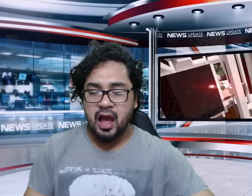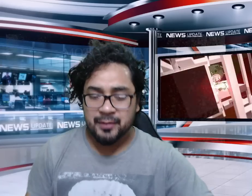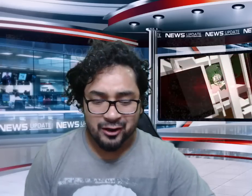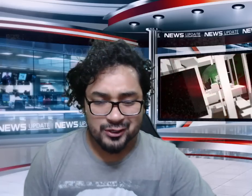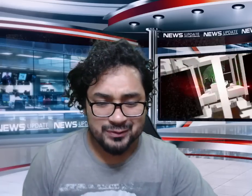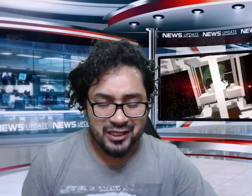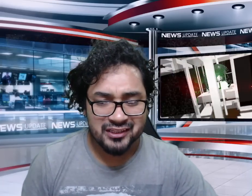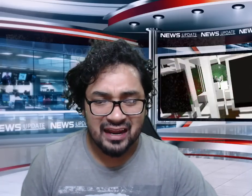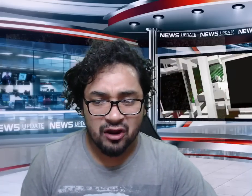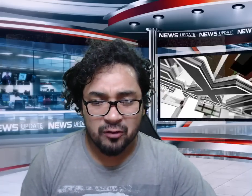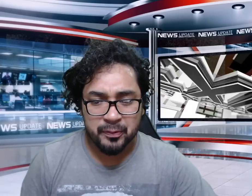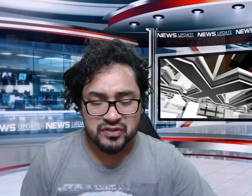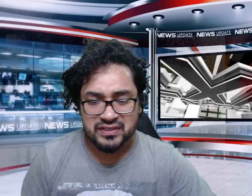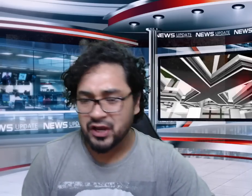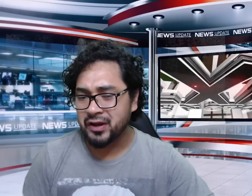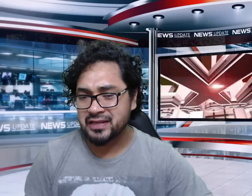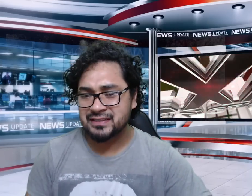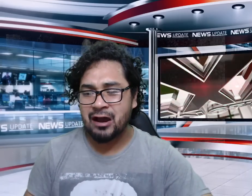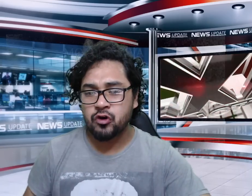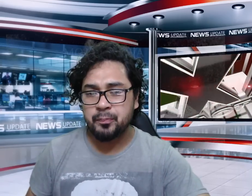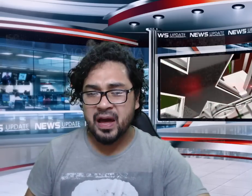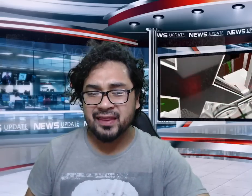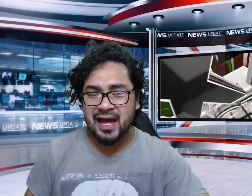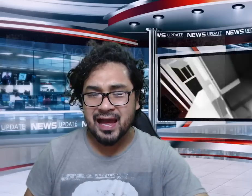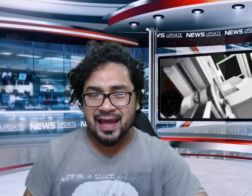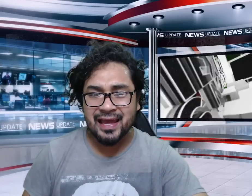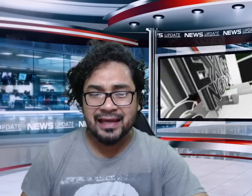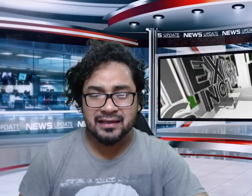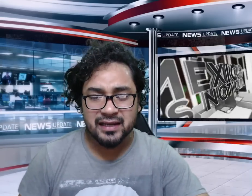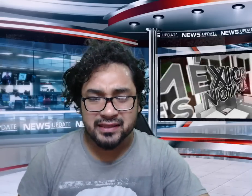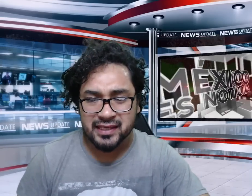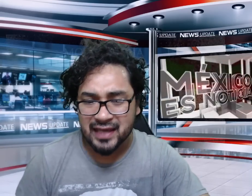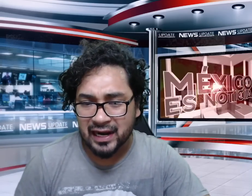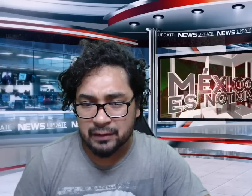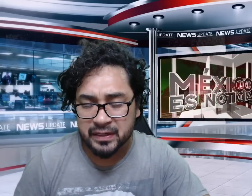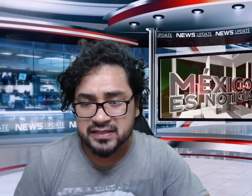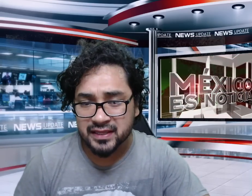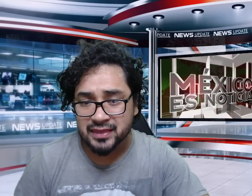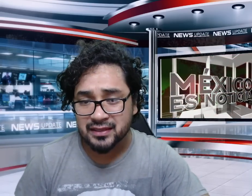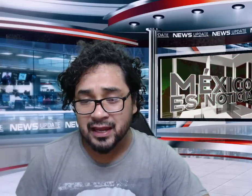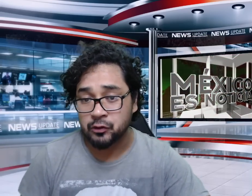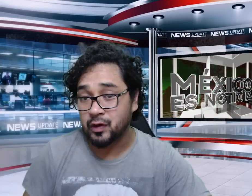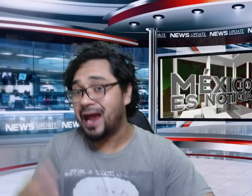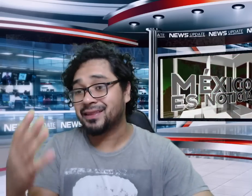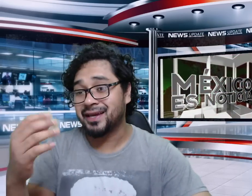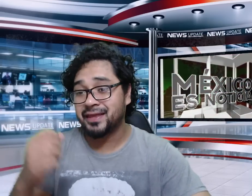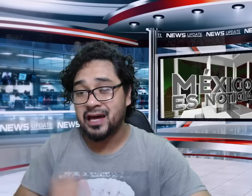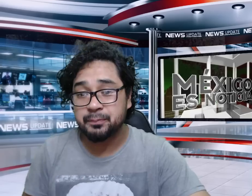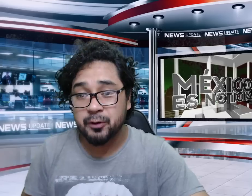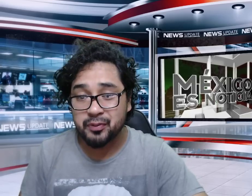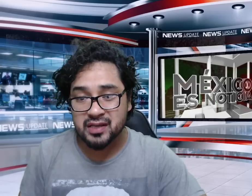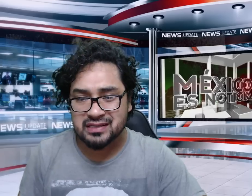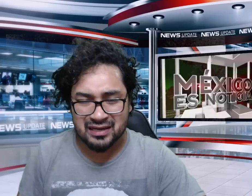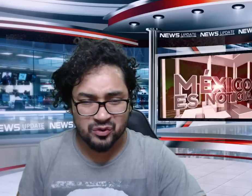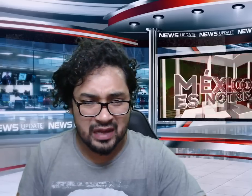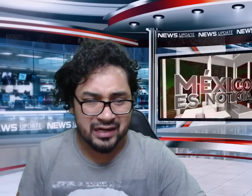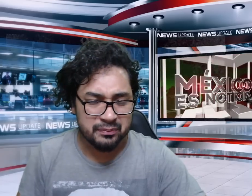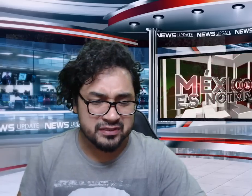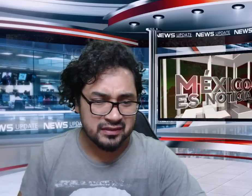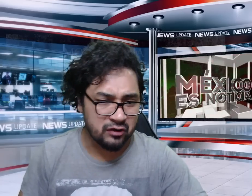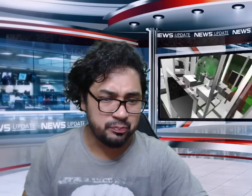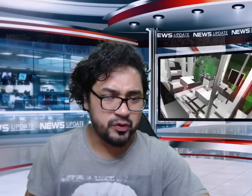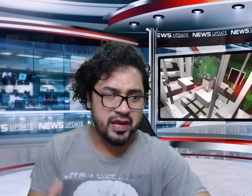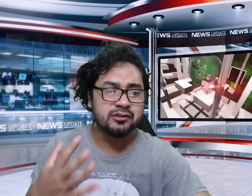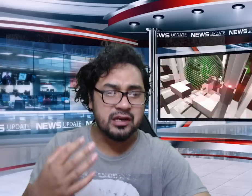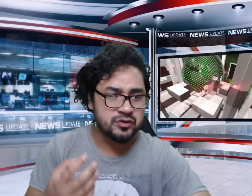amigos mientras la oposición está ocupada en criticar al presidente en lugar de dar propuestas en lugar de